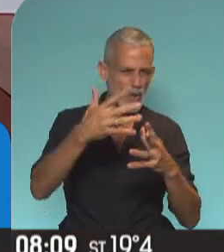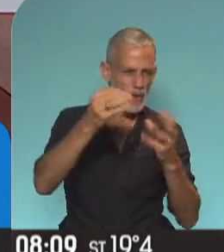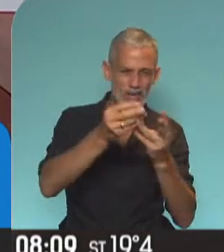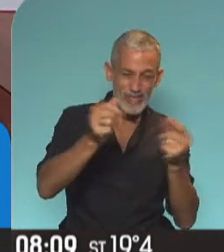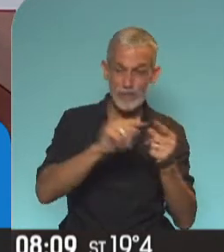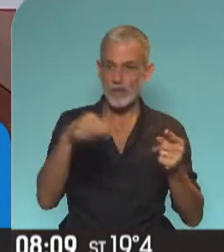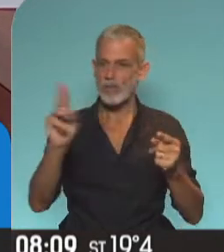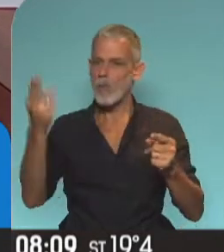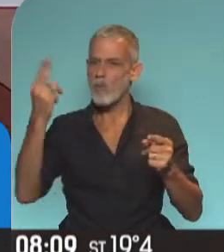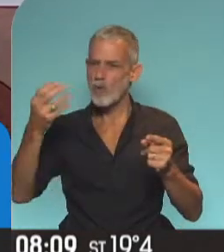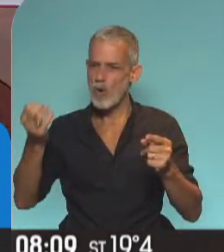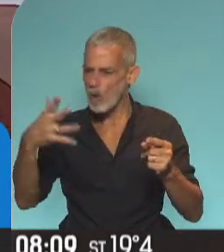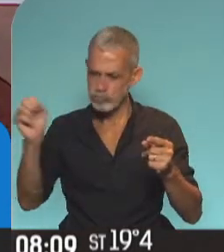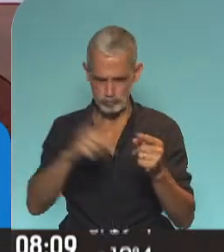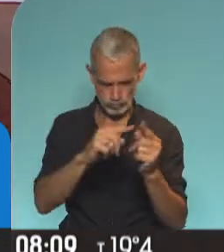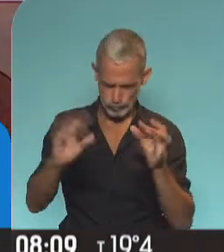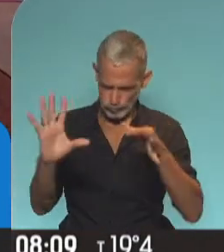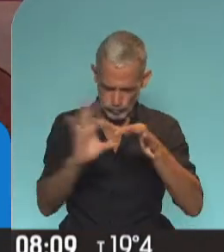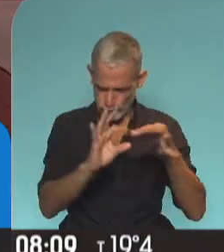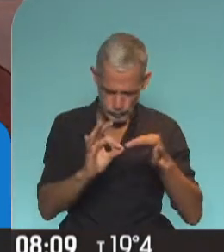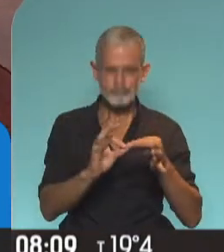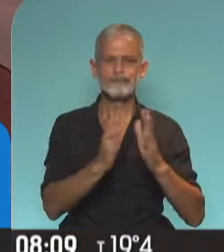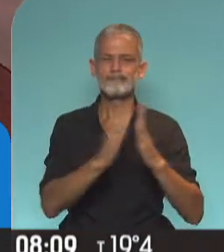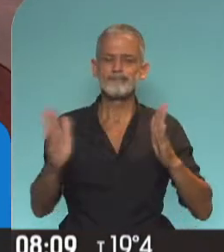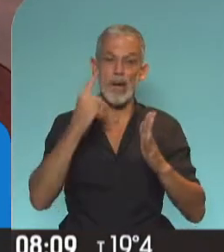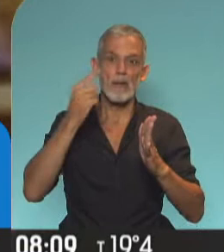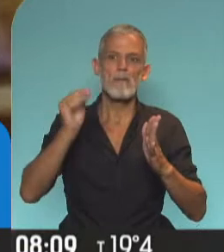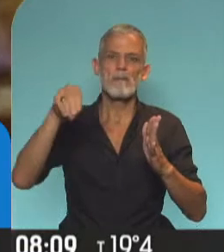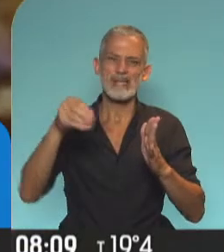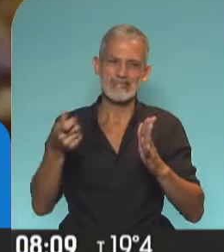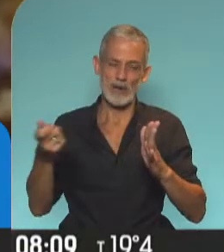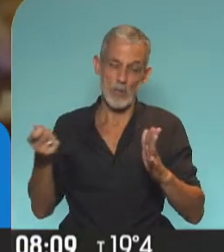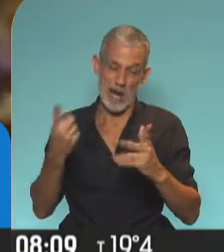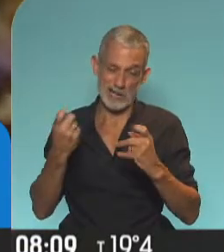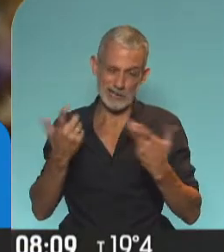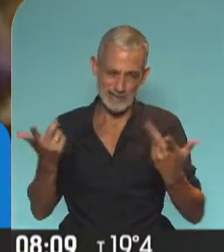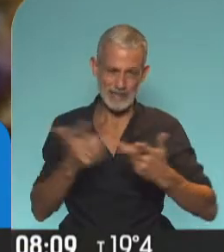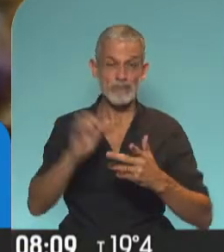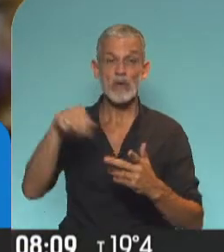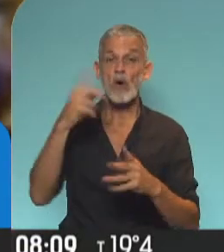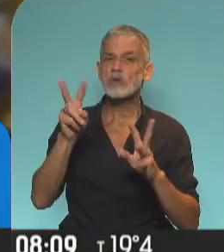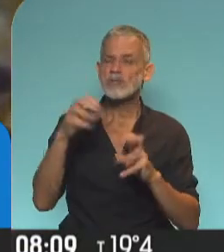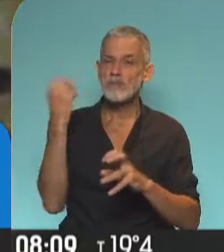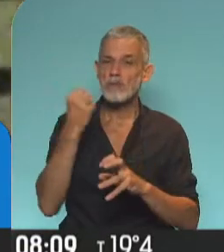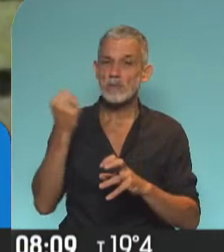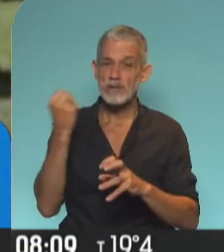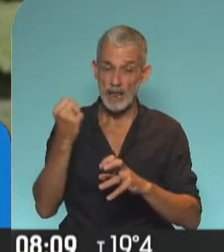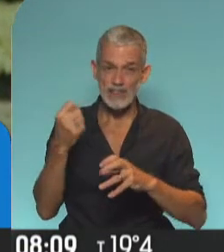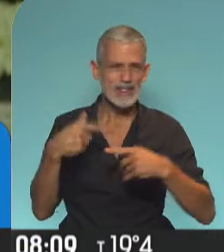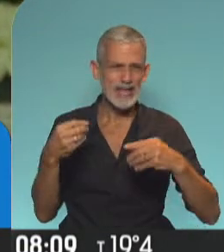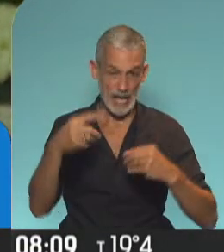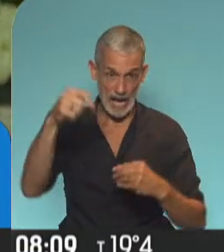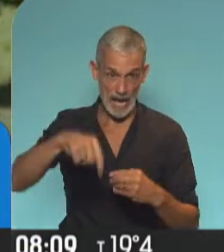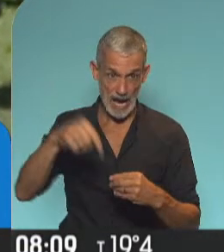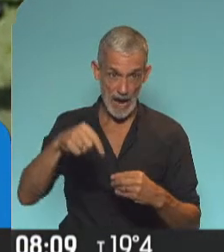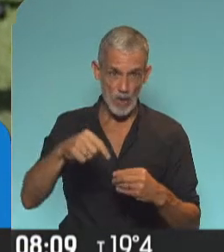Facundo Astudillo, entonces sí podría llegar a ampliarse. Y la otra cuestión que es fundamental en esta historia es que